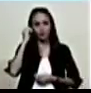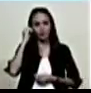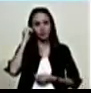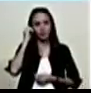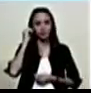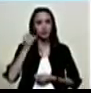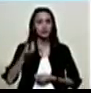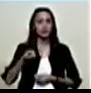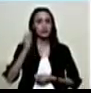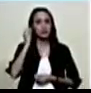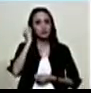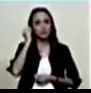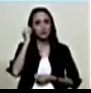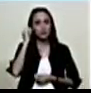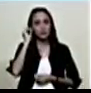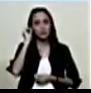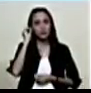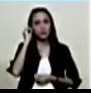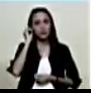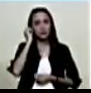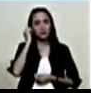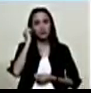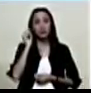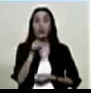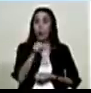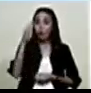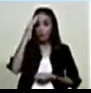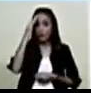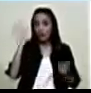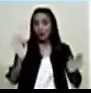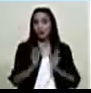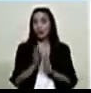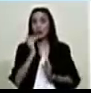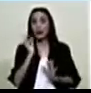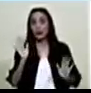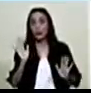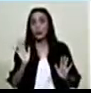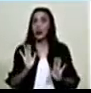Y ustedes saben que si hay un tema donde yo pueda